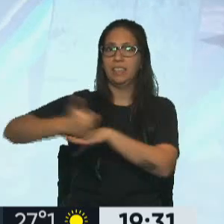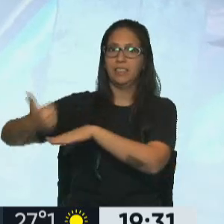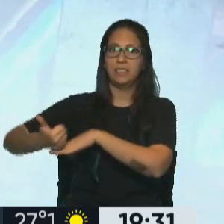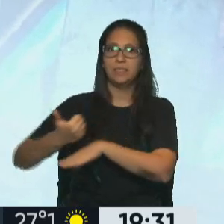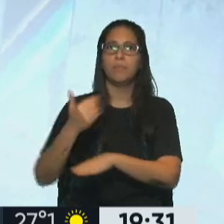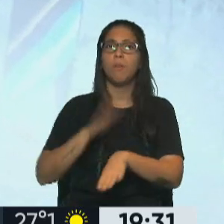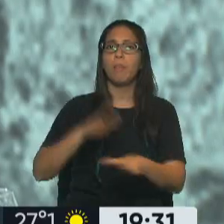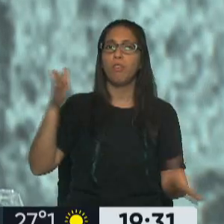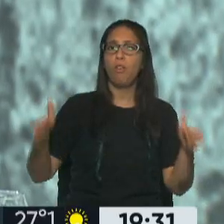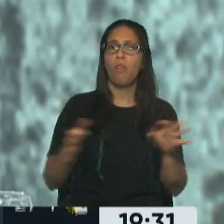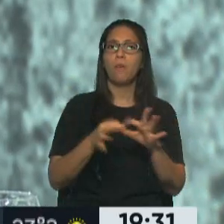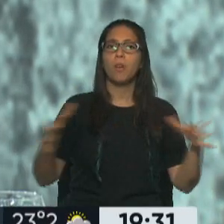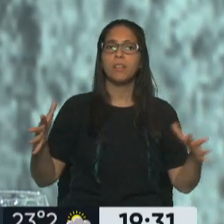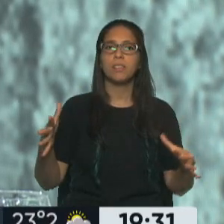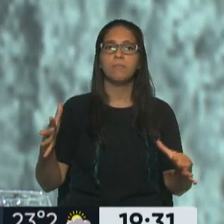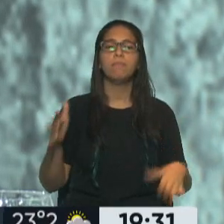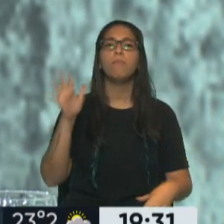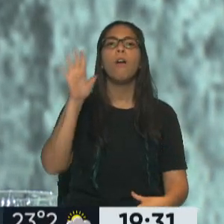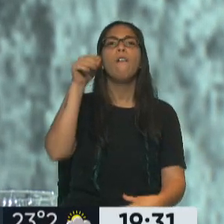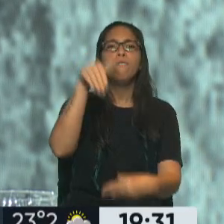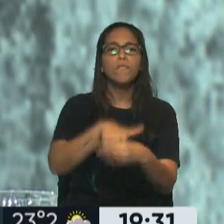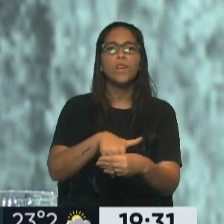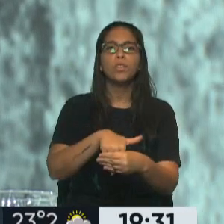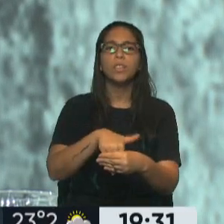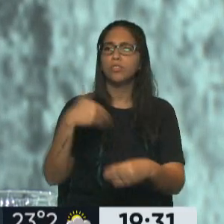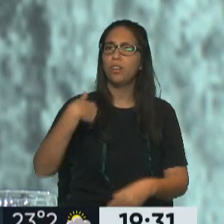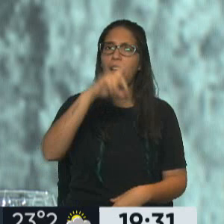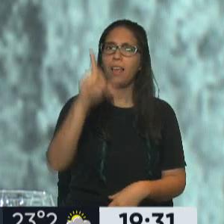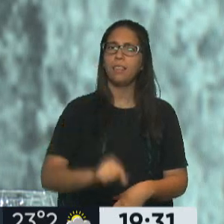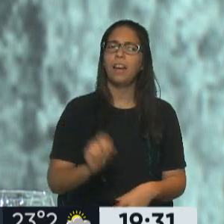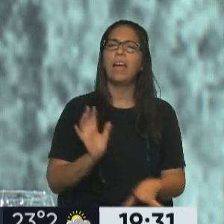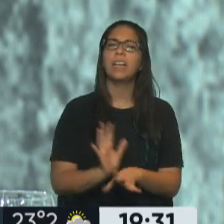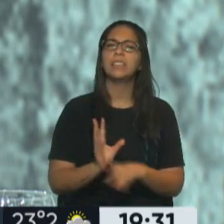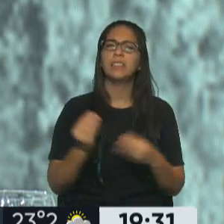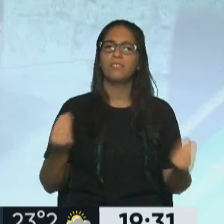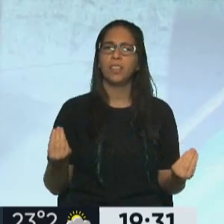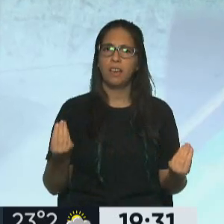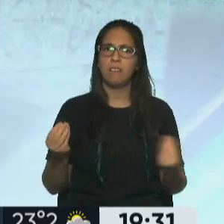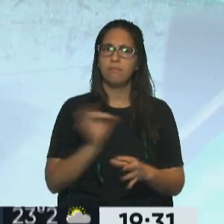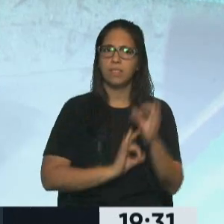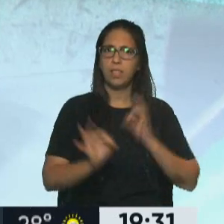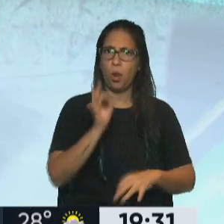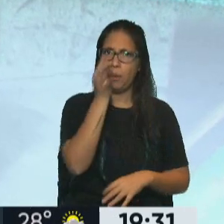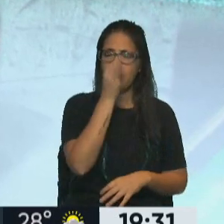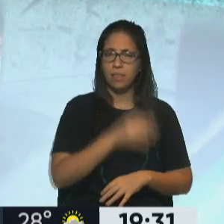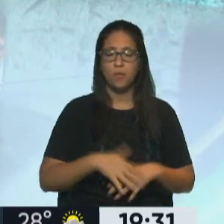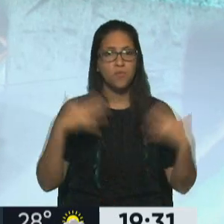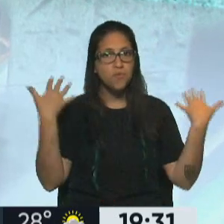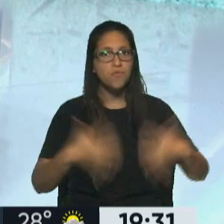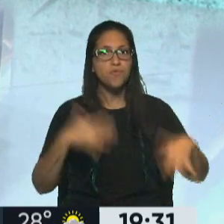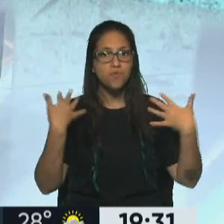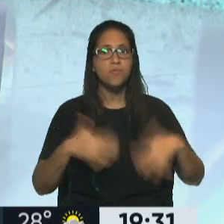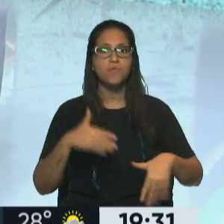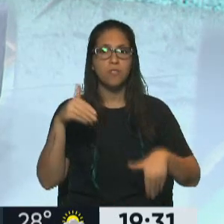democracia Qué significa votar en la en la querida República Argentina sobre todo en este siglo XX bueno muchísimo porque la verdad que se